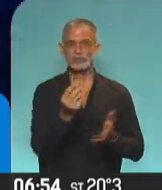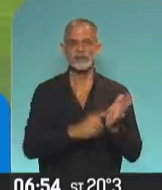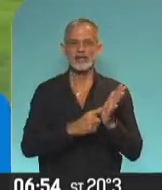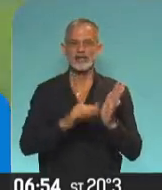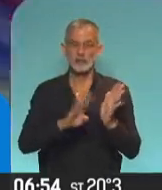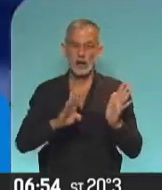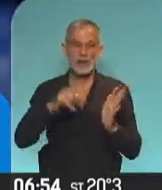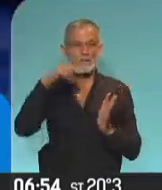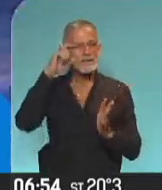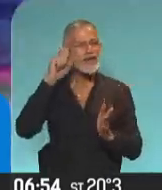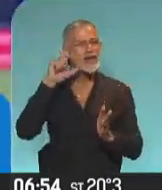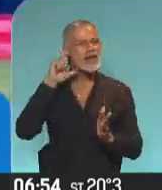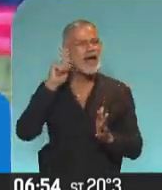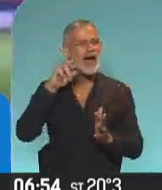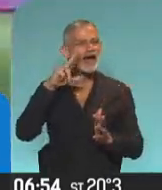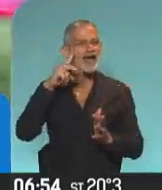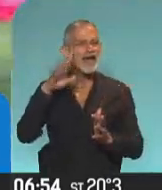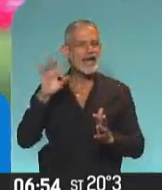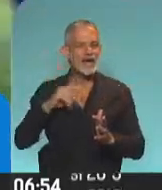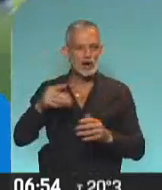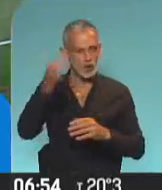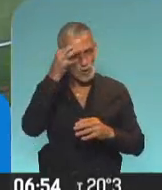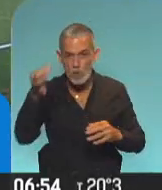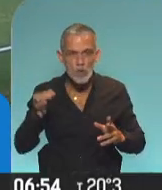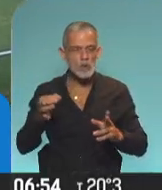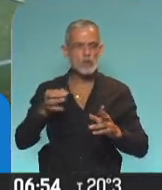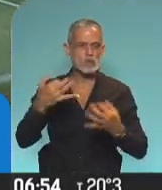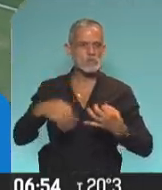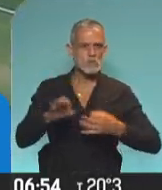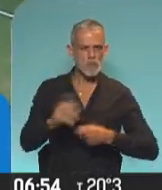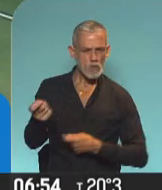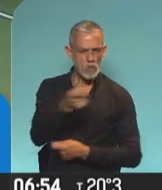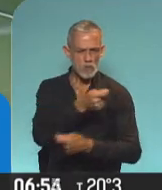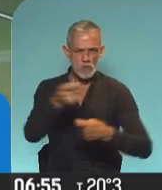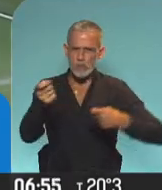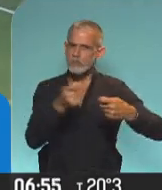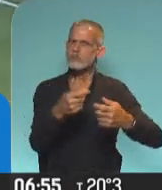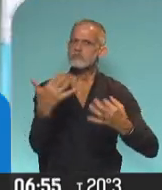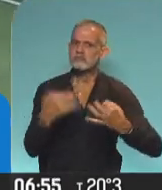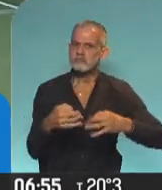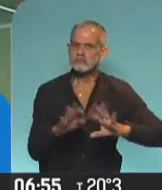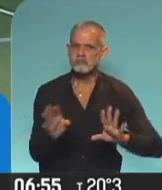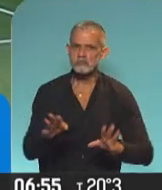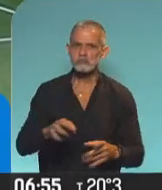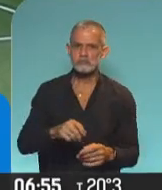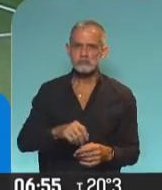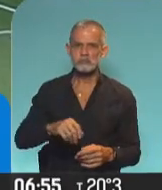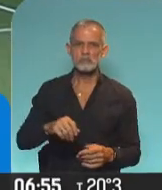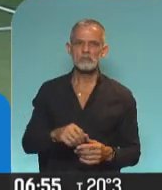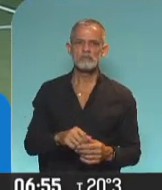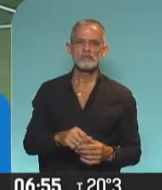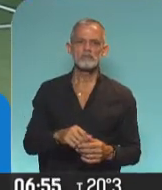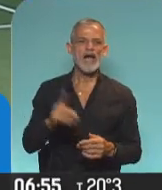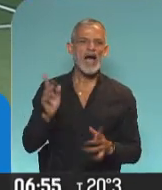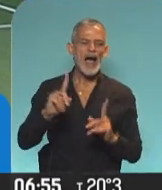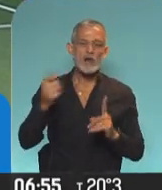al gol de Melgarejo, una excelente maniobra construida, y en la búsqueda muchos puntualizaron